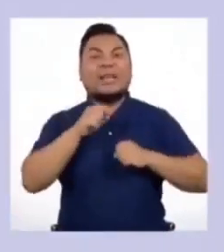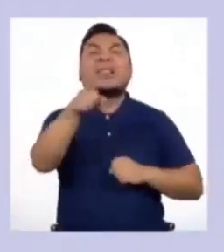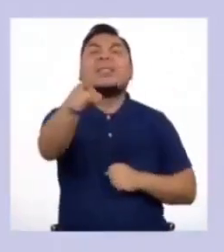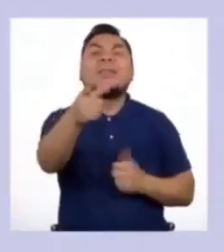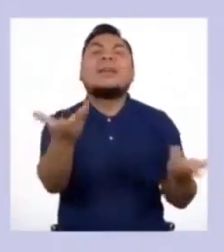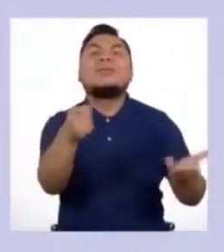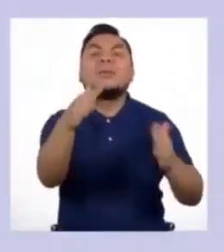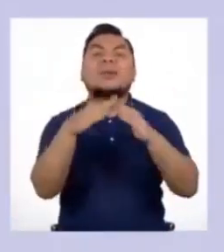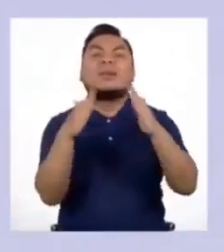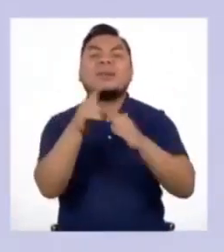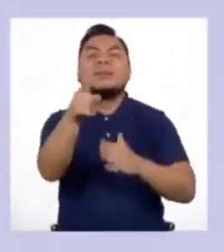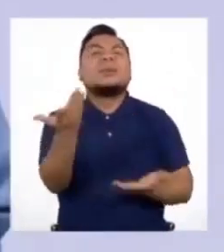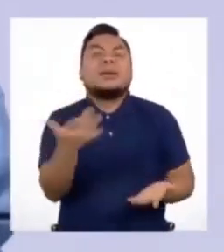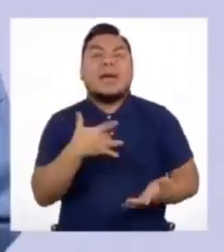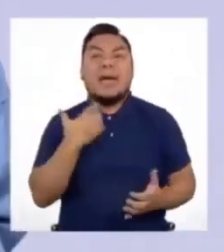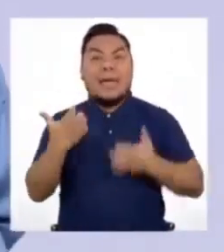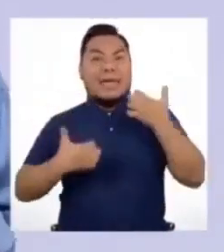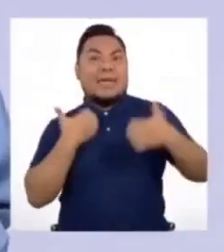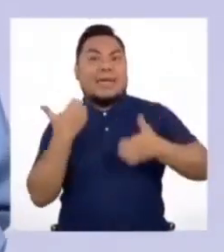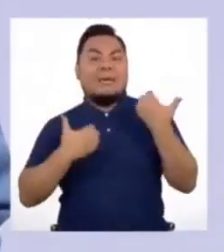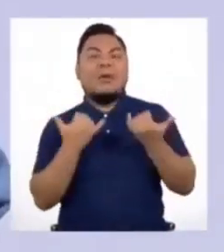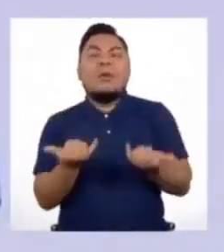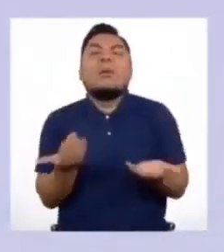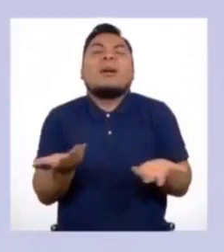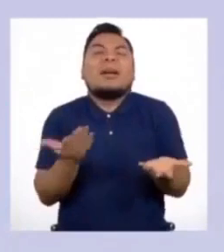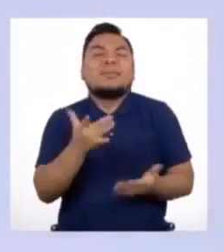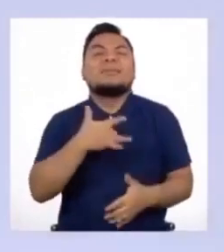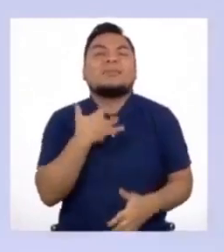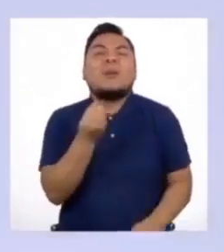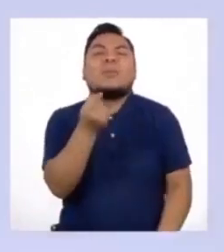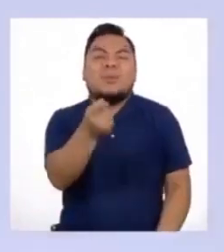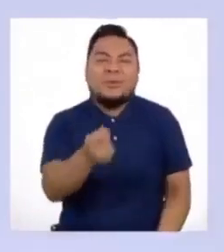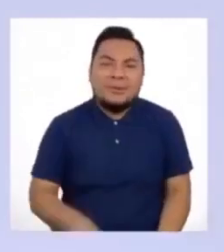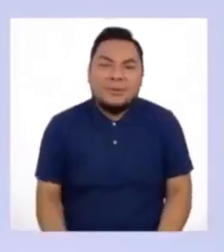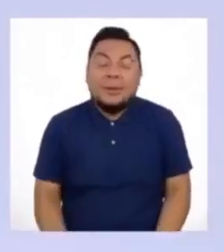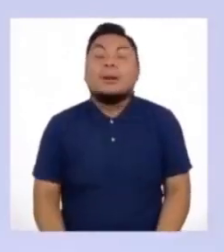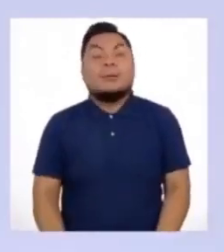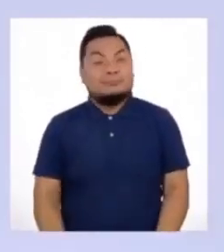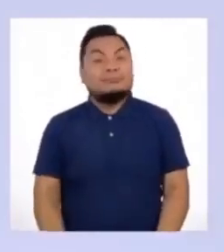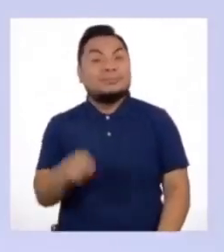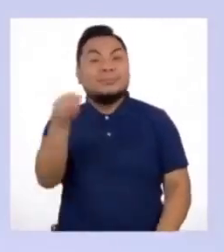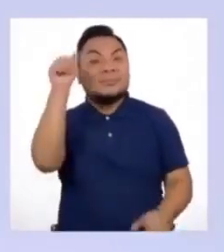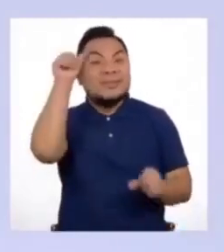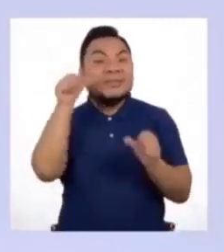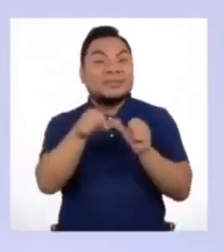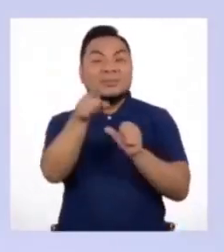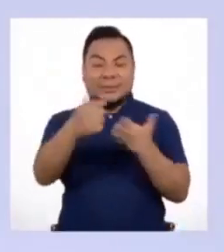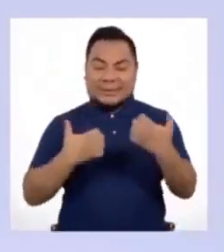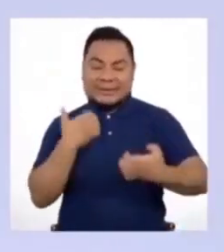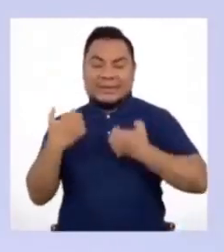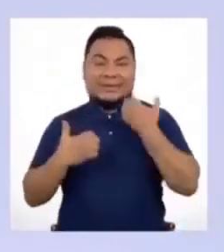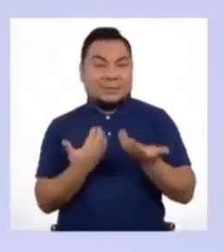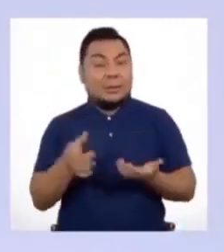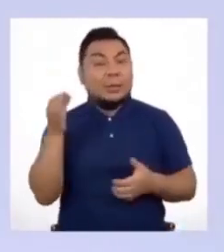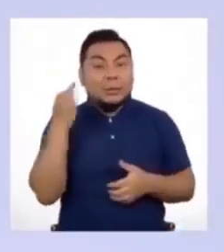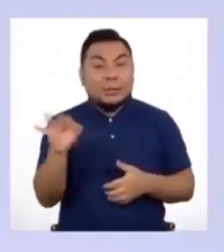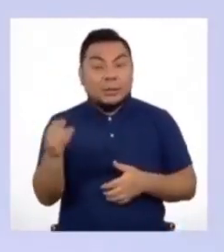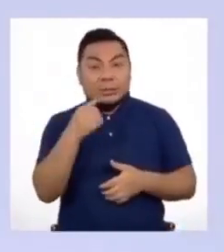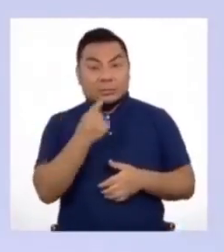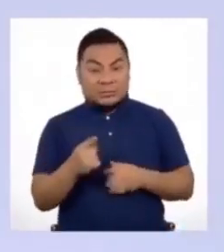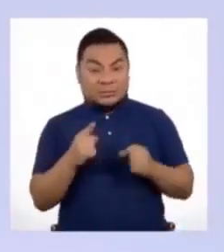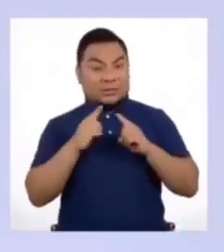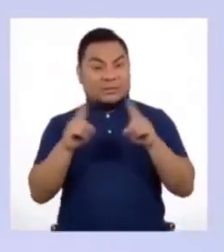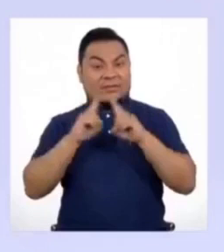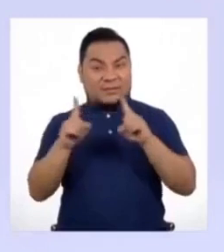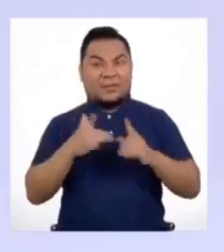¿A ti en casa? ¿Qué te produce la emoción que has sentido últimamente? Y cuando recuerdas esas emociones, ¿sientes algo distinto